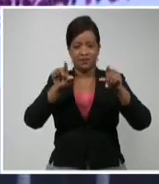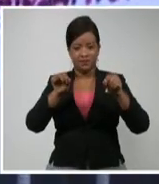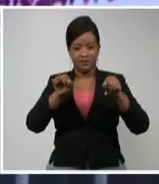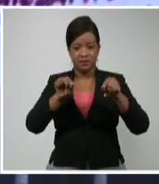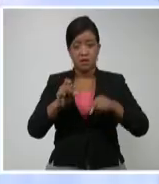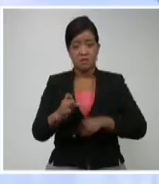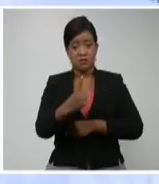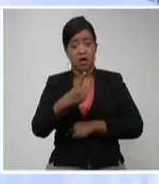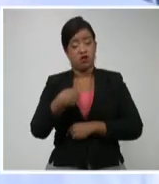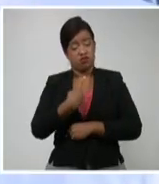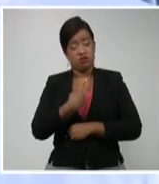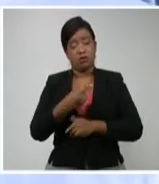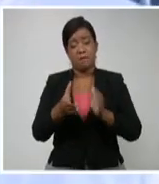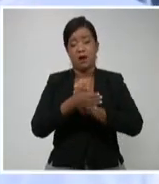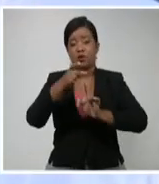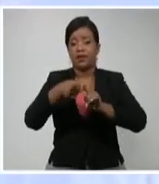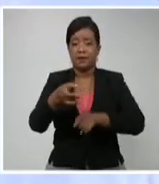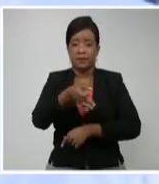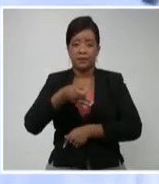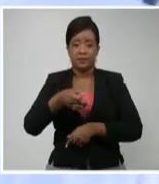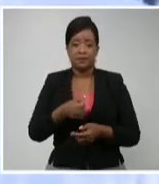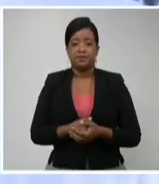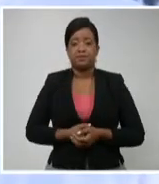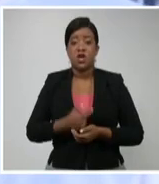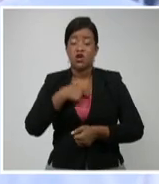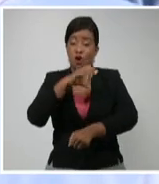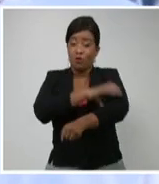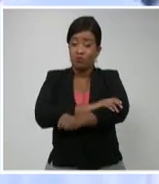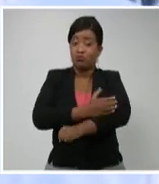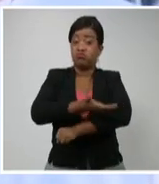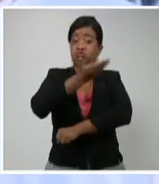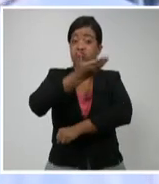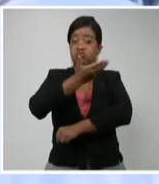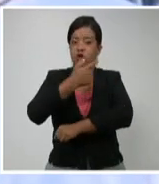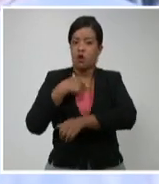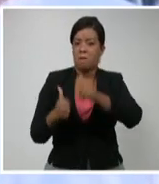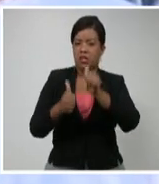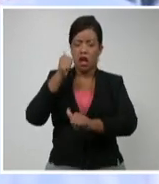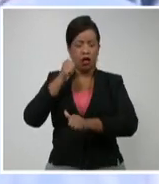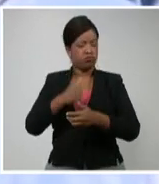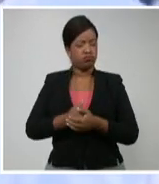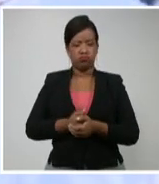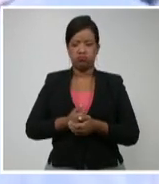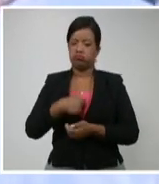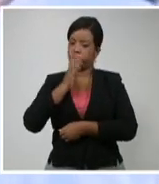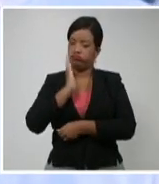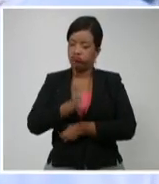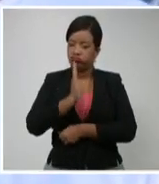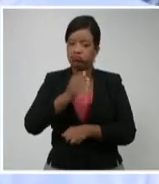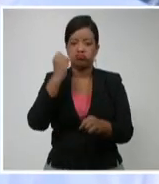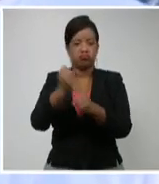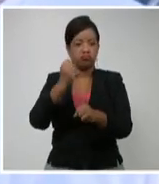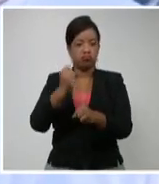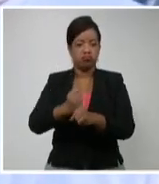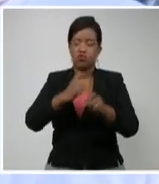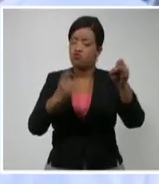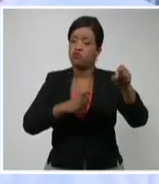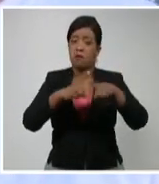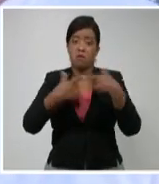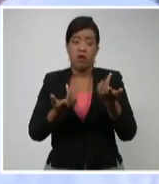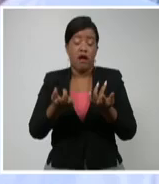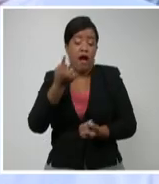para nuestro municipio soy hipertensa pero no por eso me echo para atrás al contrario hacia adelante porque porque alguien tiene